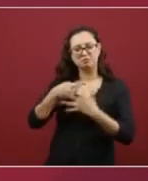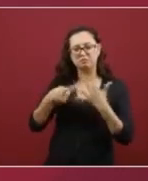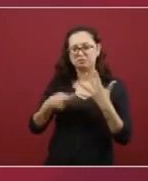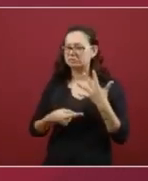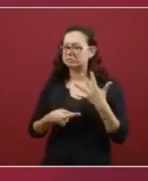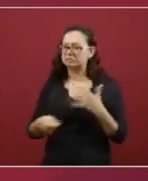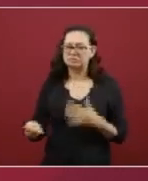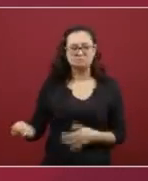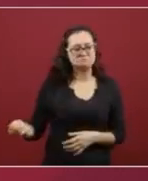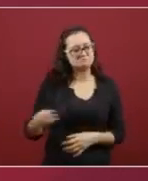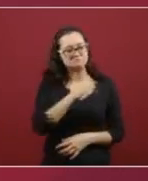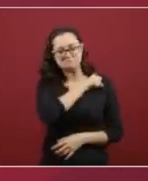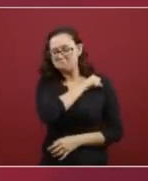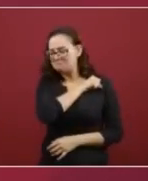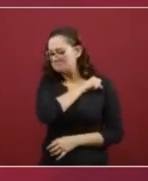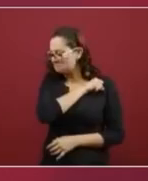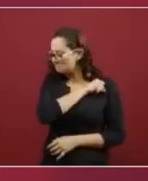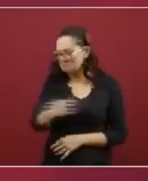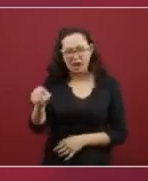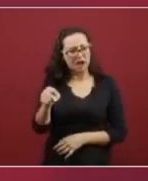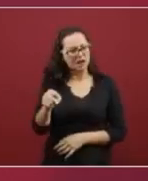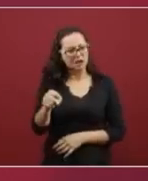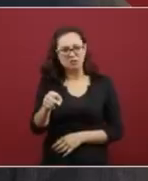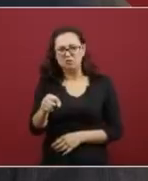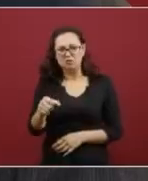canalladas, infamias.